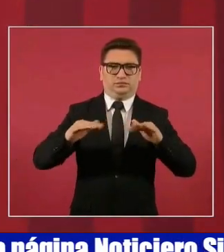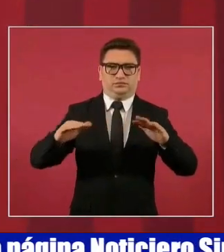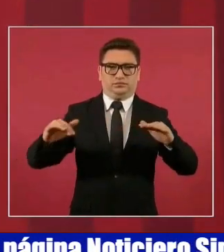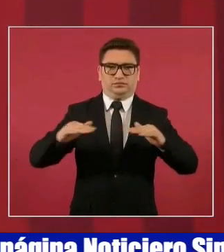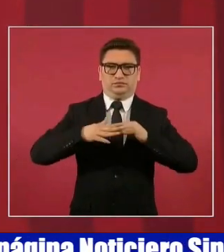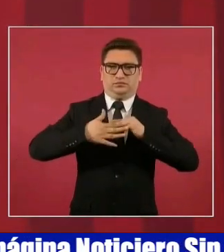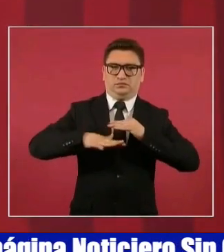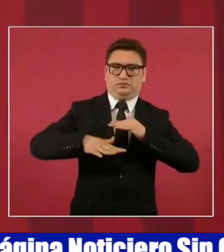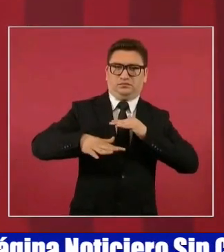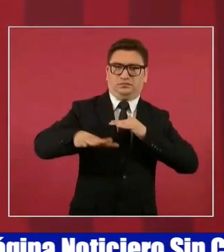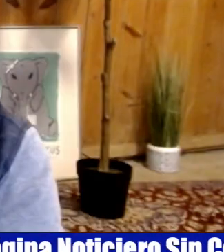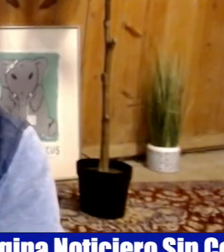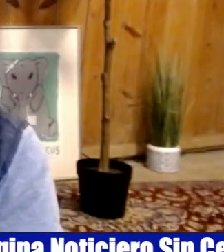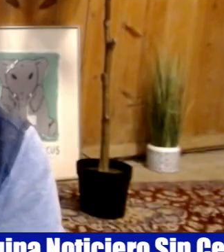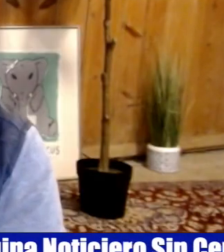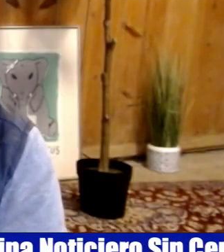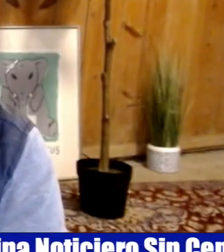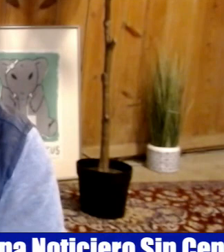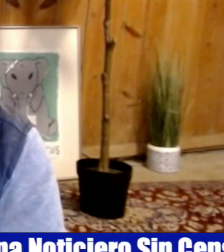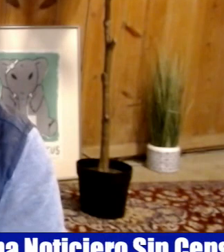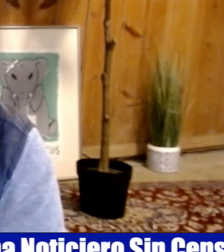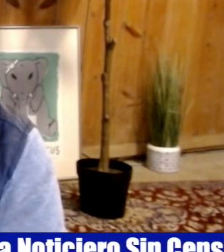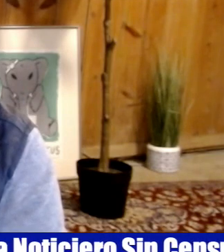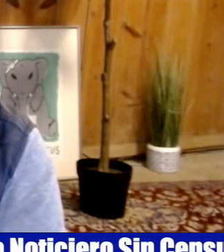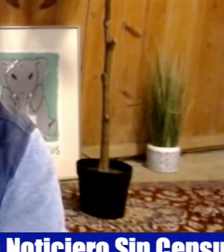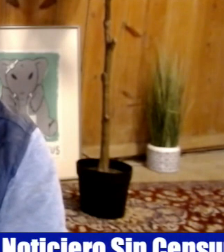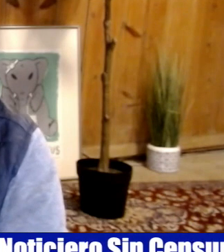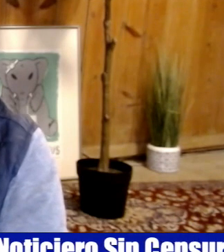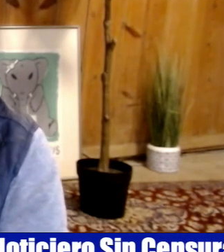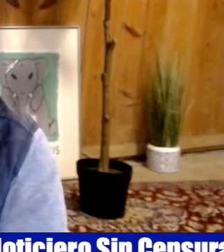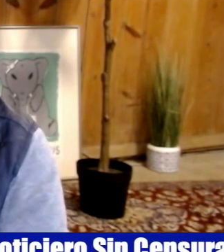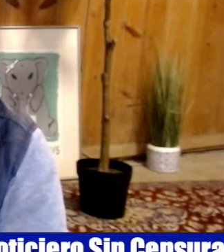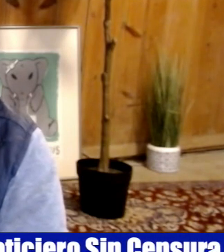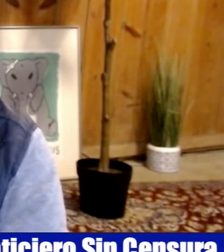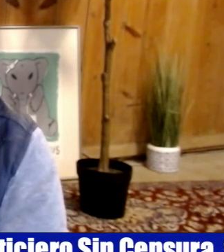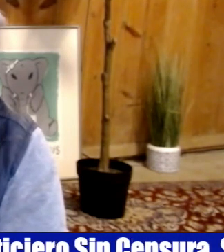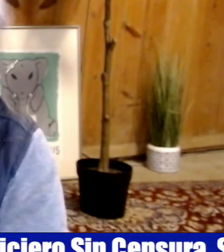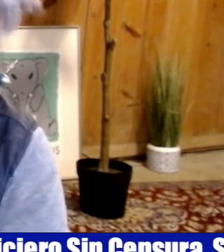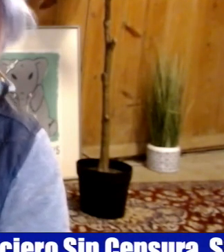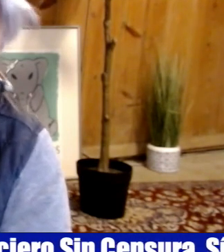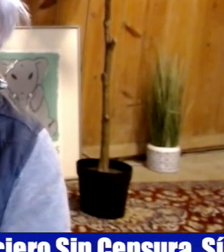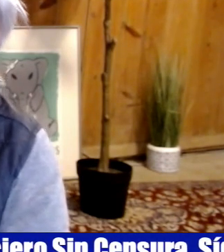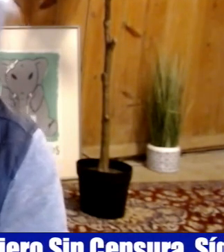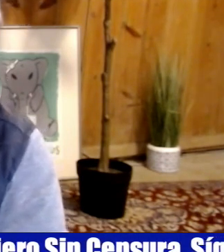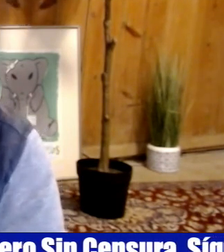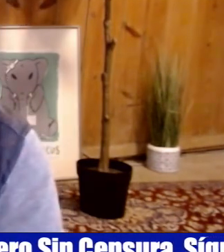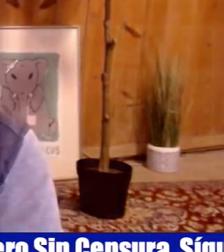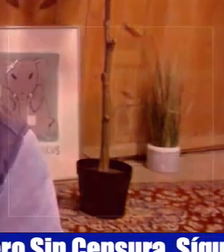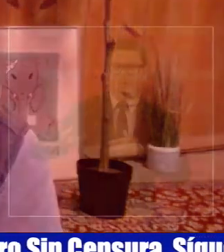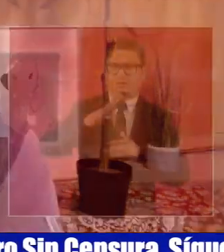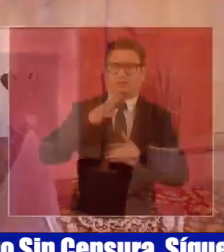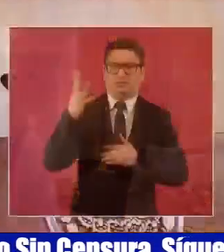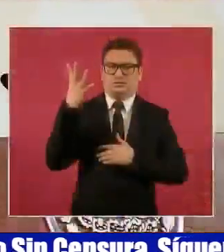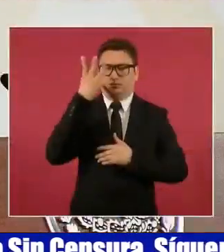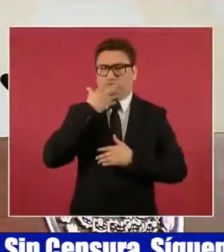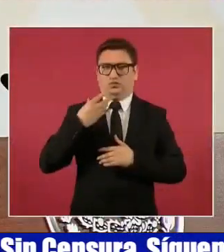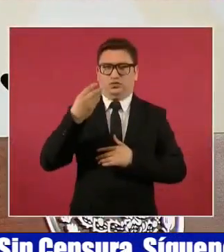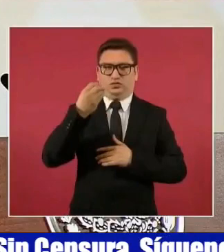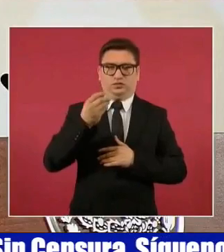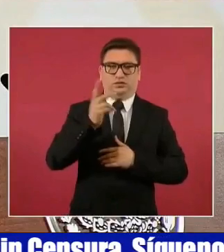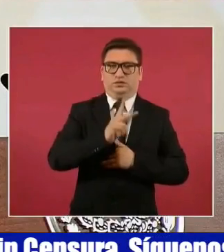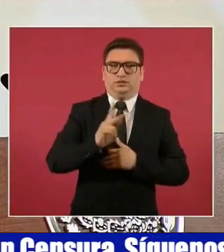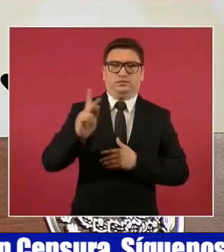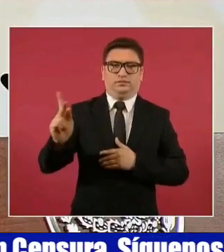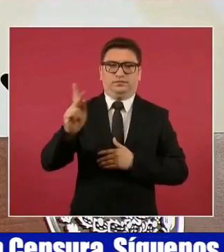pero dijo que sí, trabaja ahora en Grupo México, que por eso dice que todavía pues no se termina de purificar la